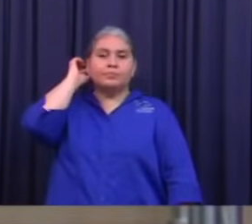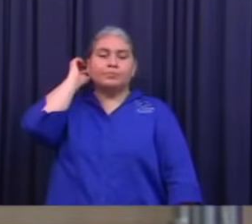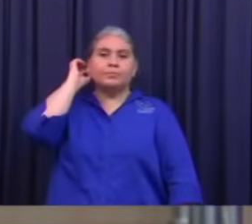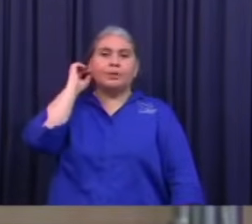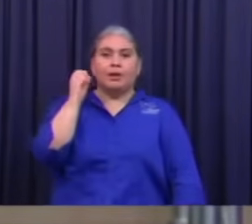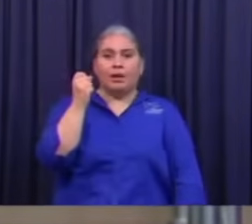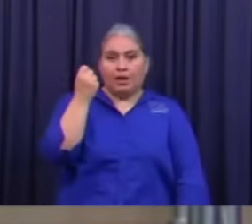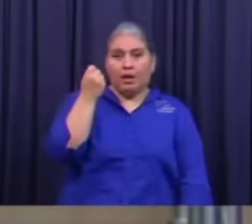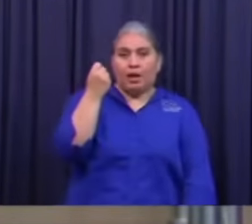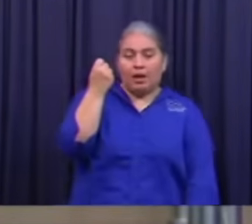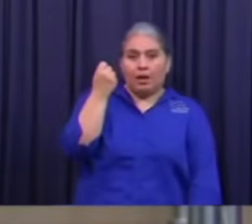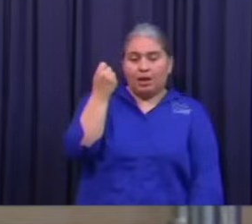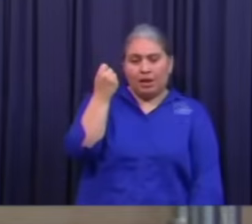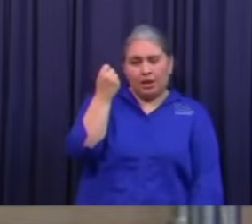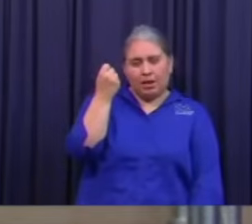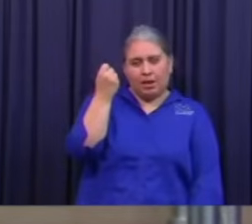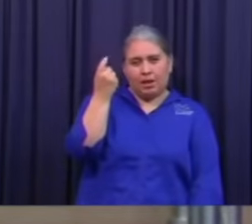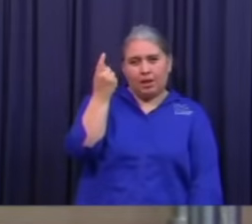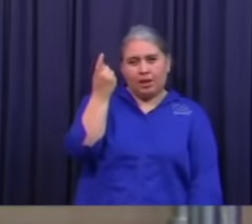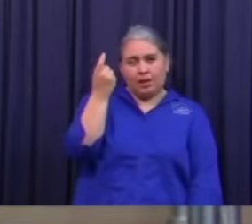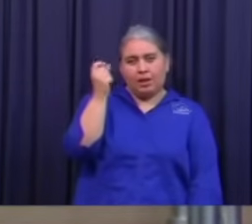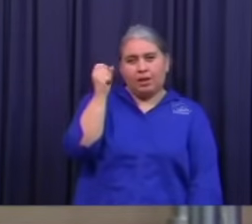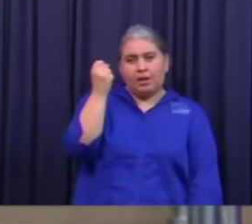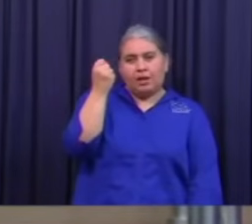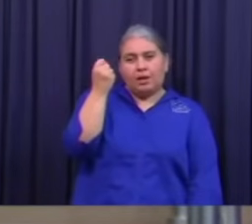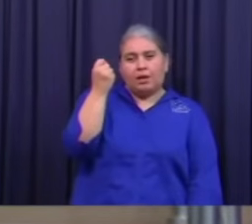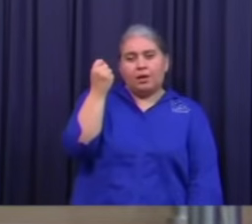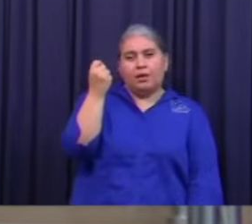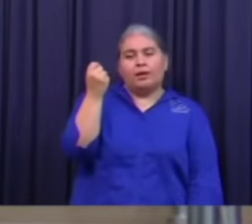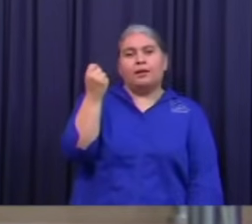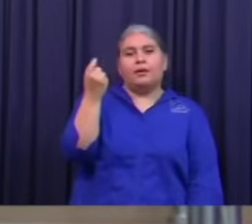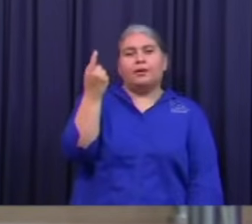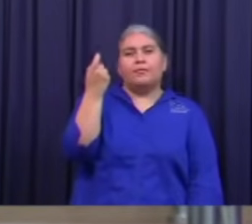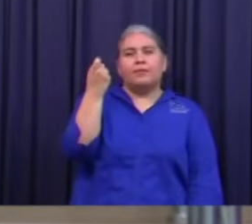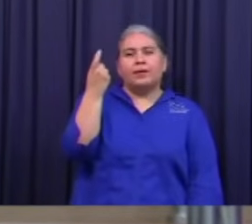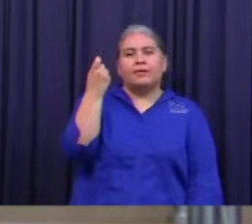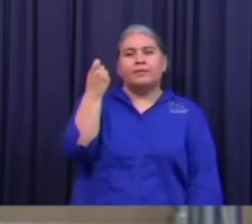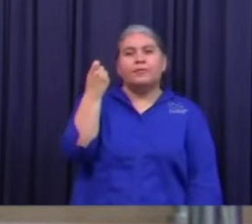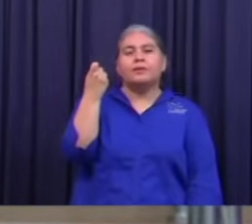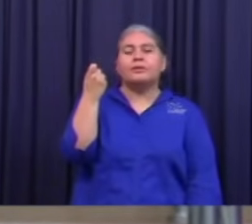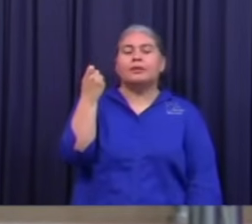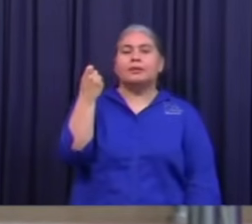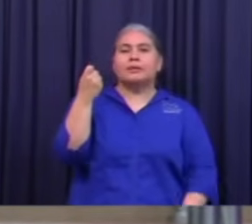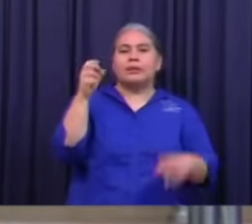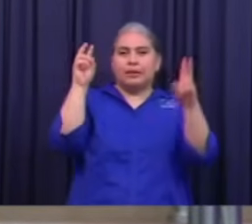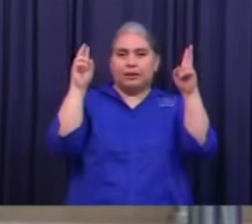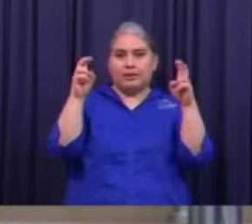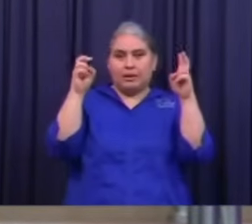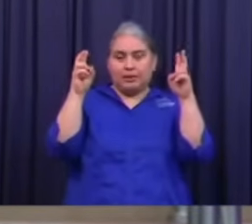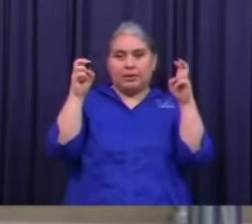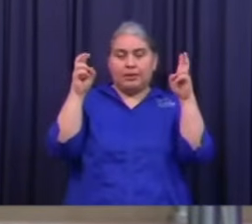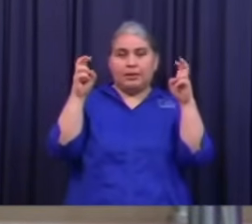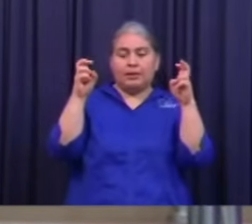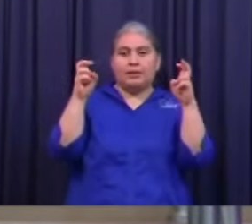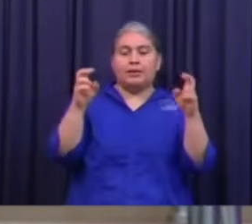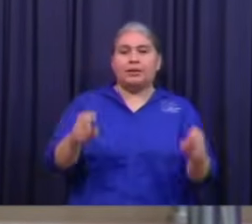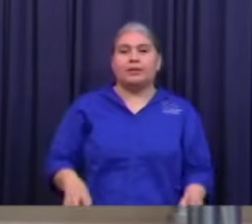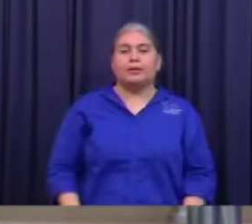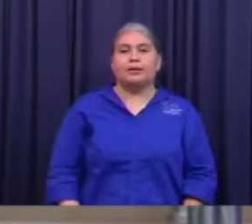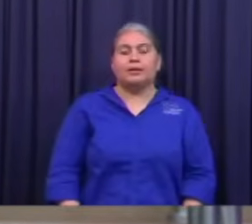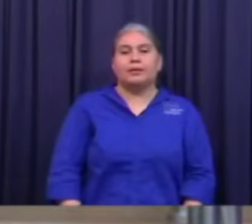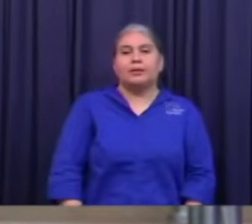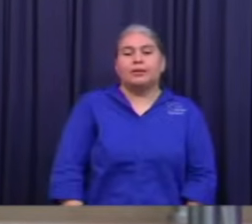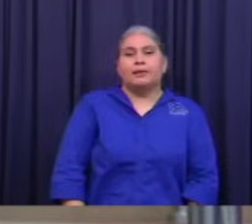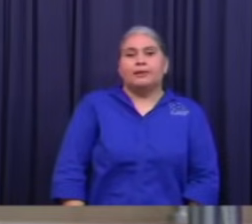la mesa de Salomón yo que una vigila me voy a echar hoy mejor ah no porque viene el reloj de Dios el domingo pasado nos